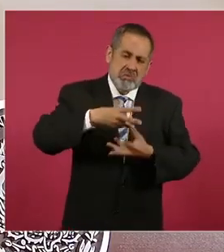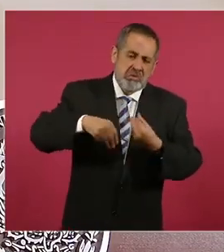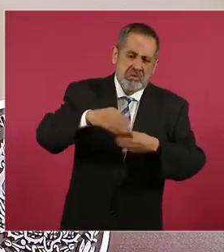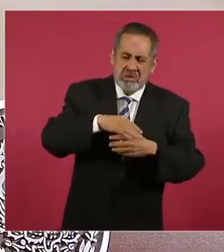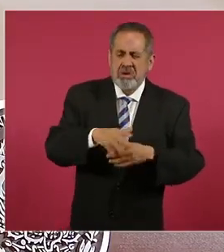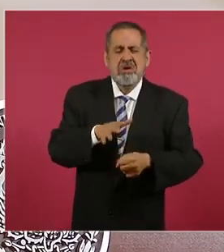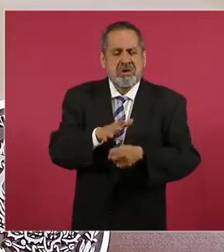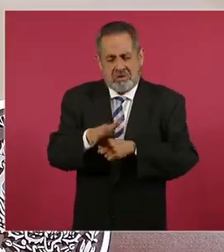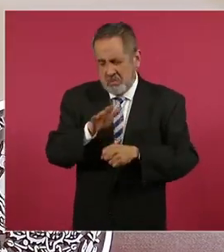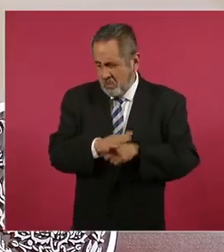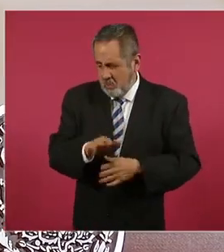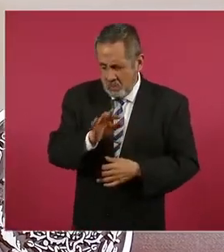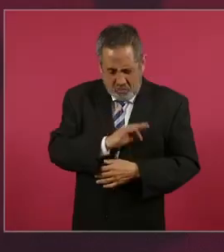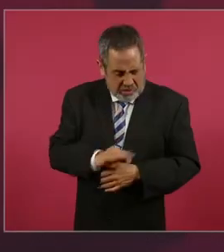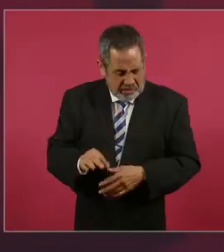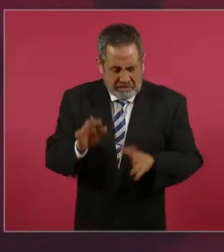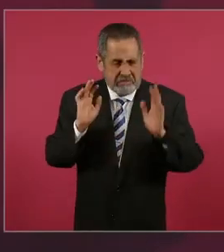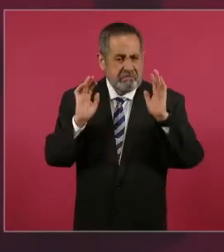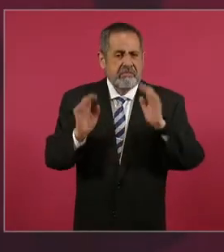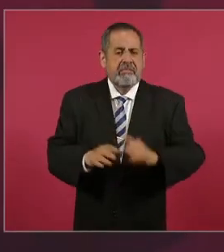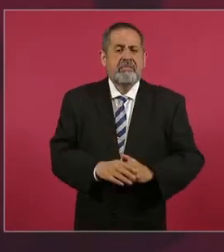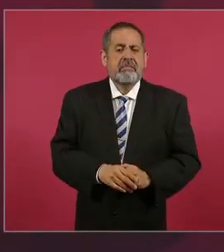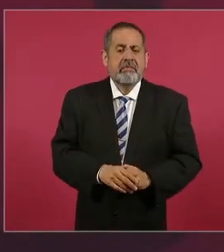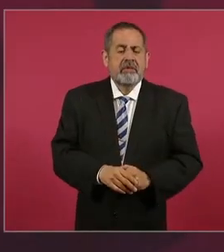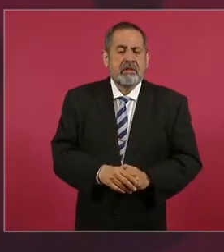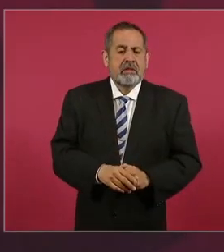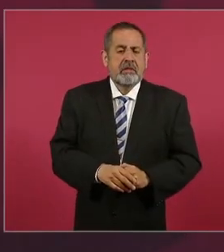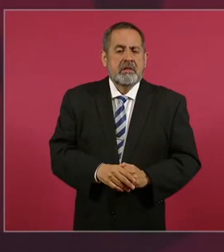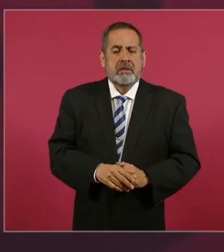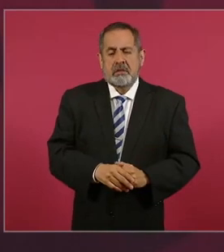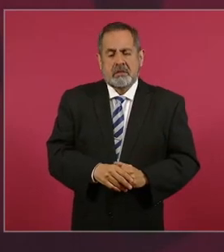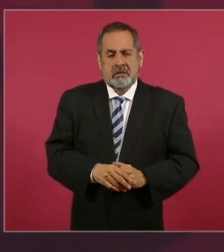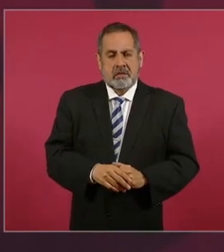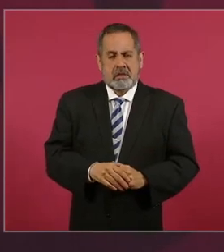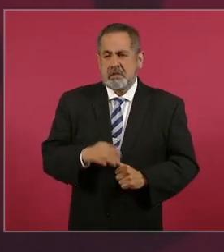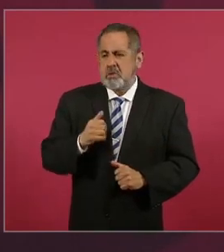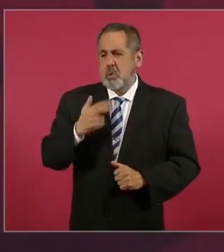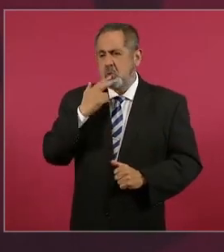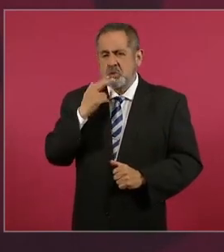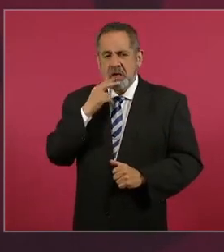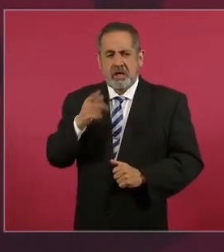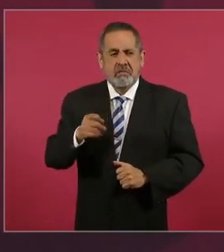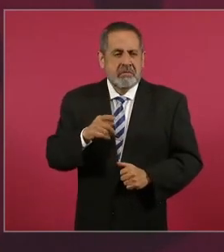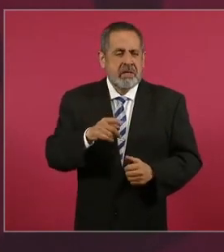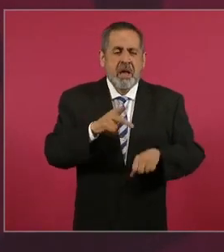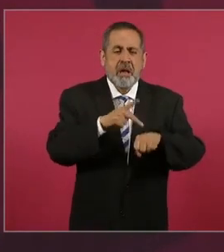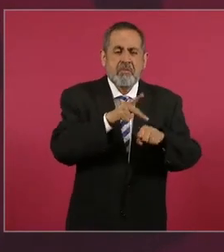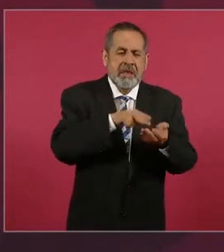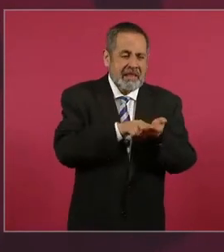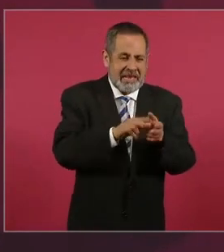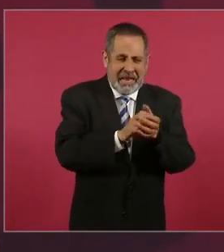tenemos posibilidad de usar desde carbón